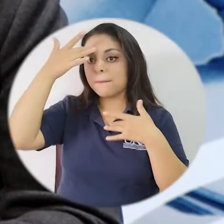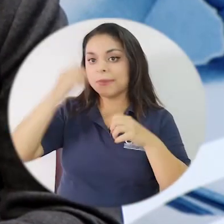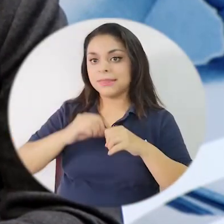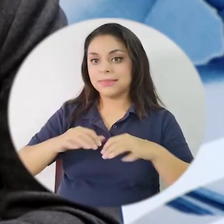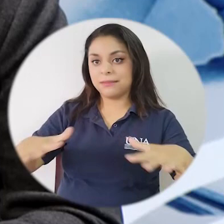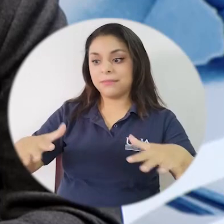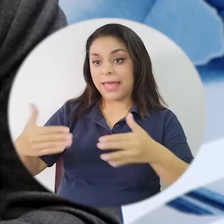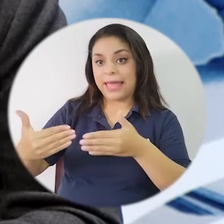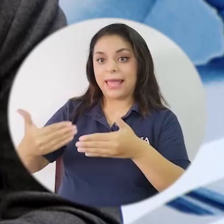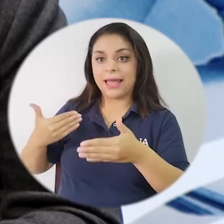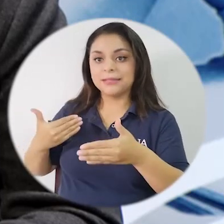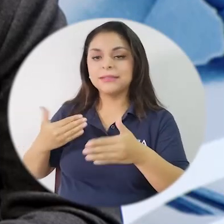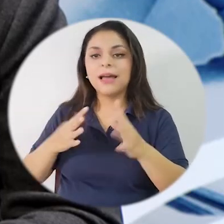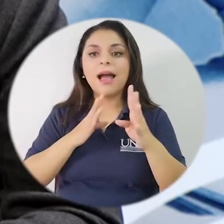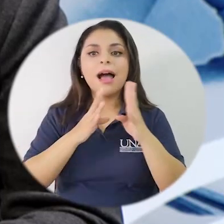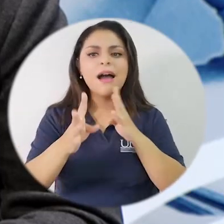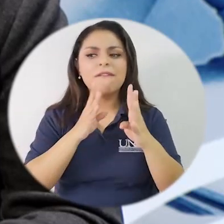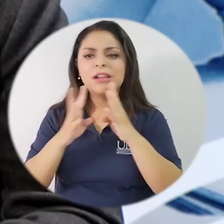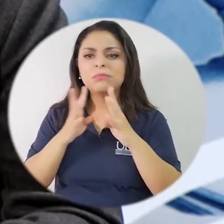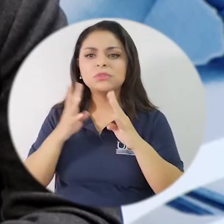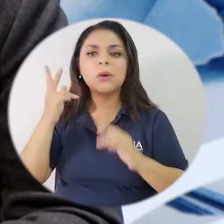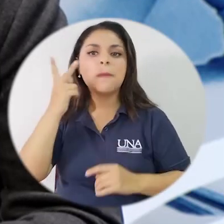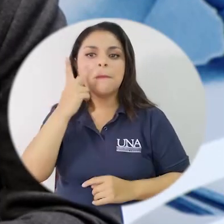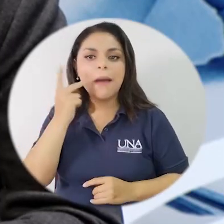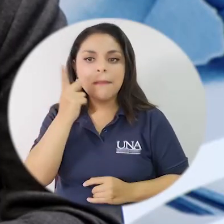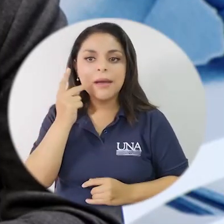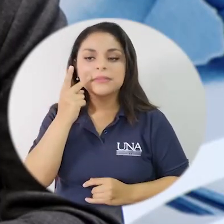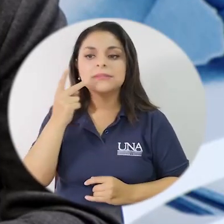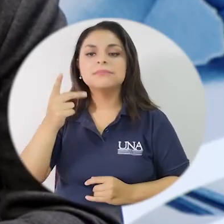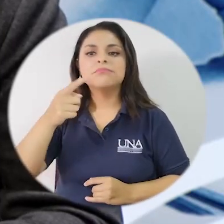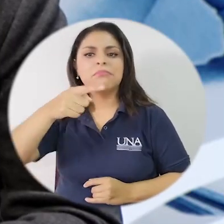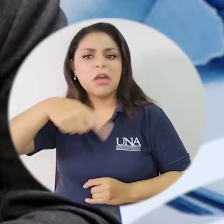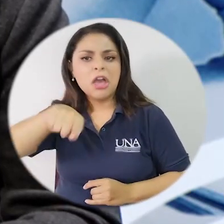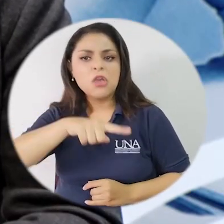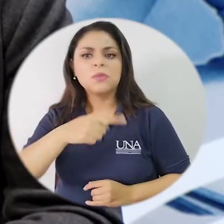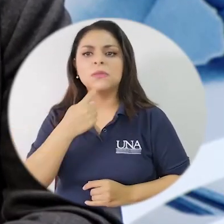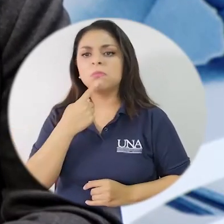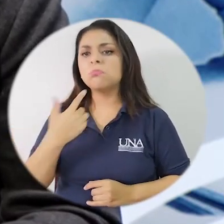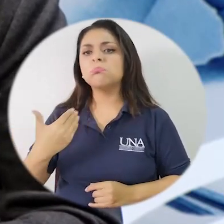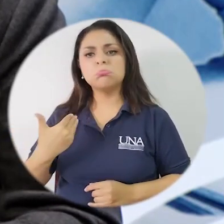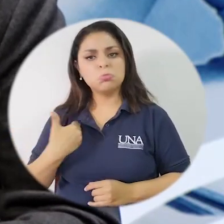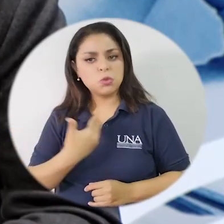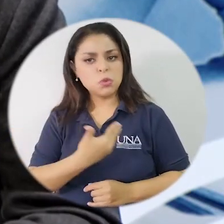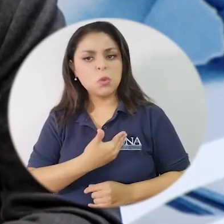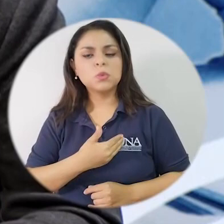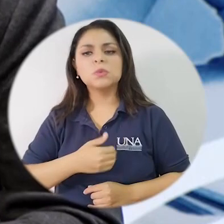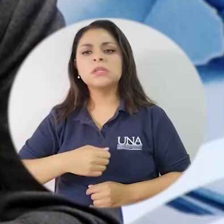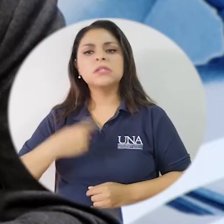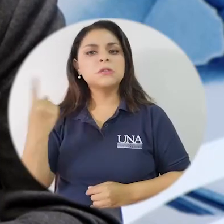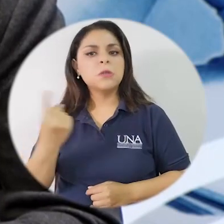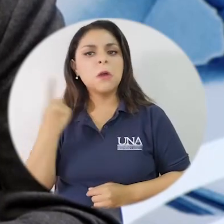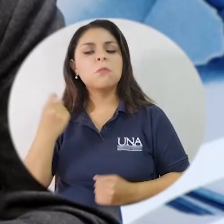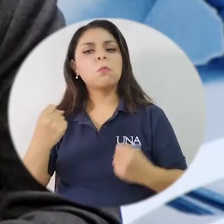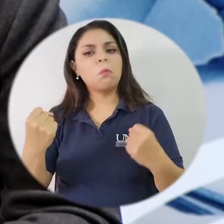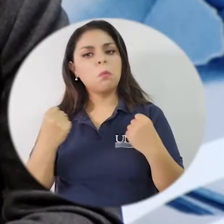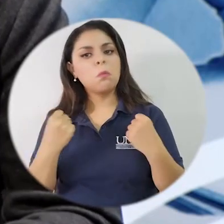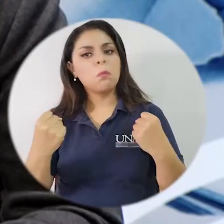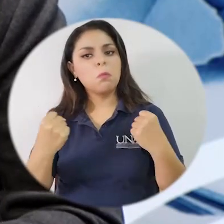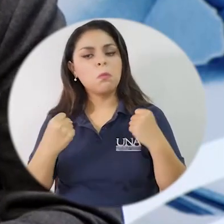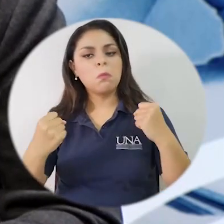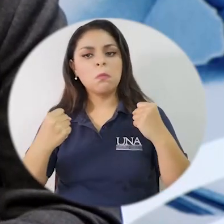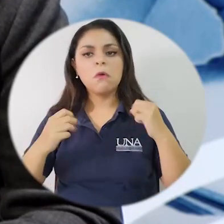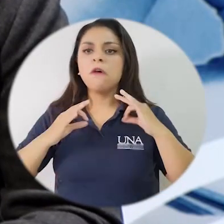caso, ellos siempre hacían o mencionaban que ellos habían sido físicamente activos desde pequeños. O Sí. sea, que ellos